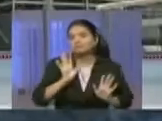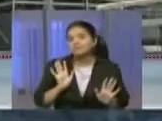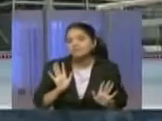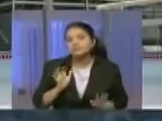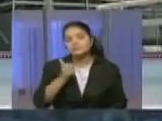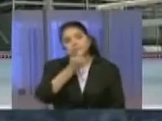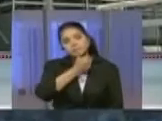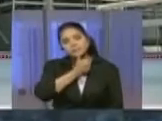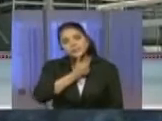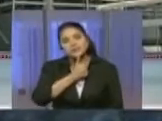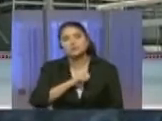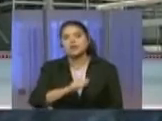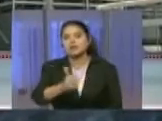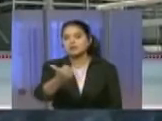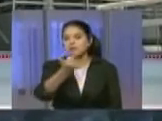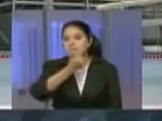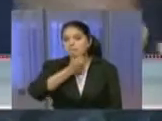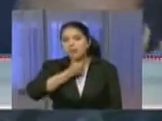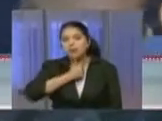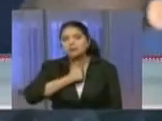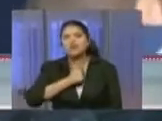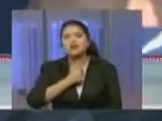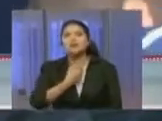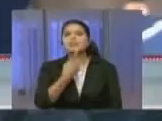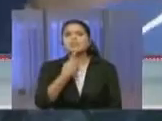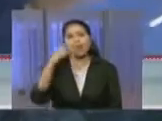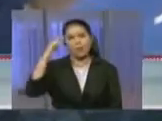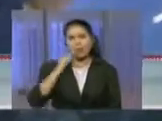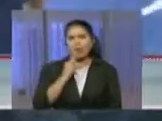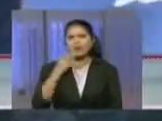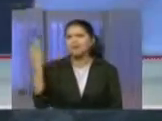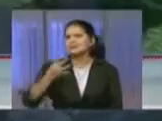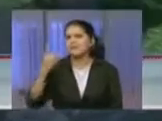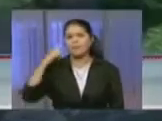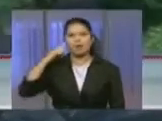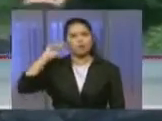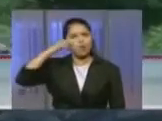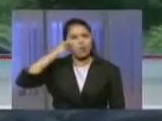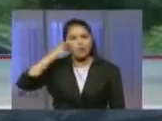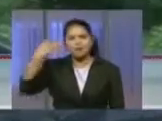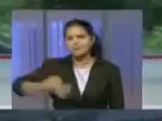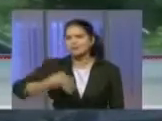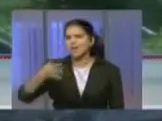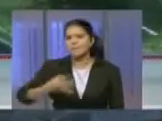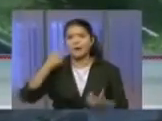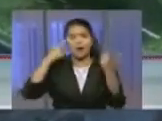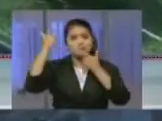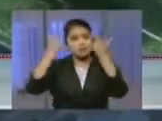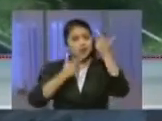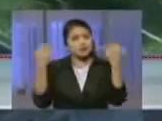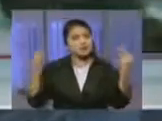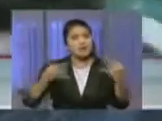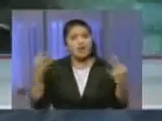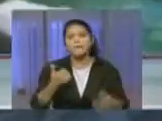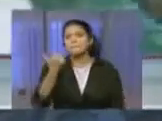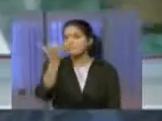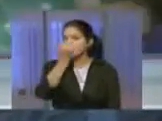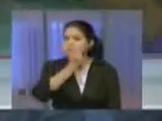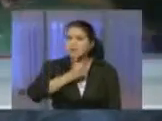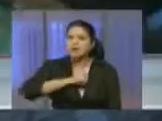paciencia como decía libertador Simón Bolívar siempre nos recordaba el comandante Chávez Adriana paciencia y más